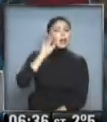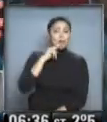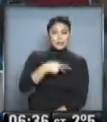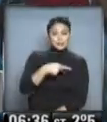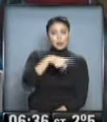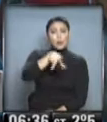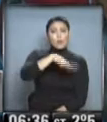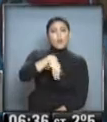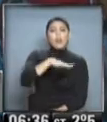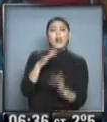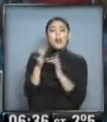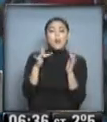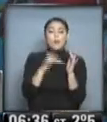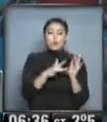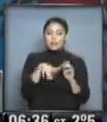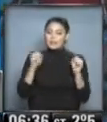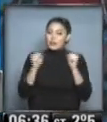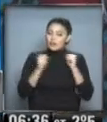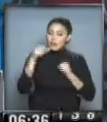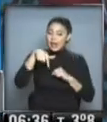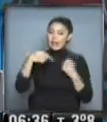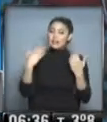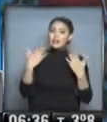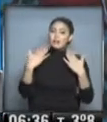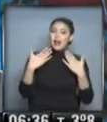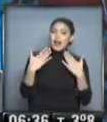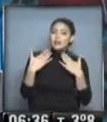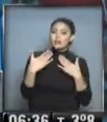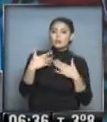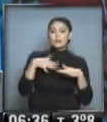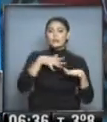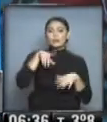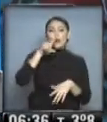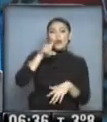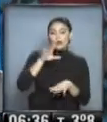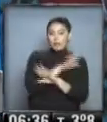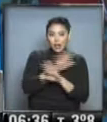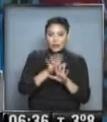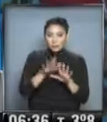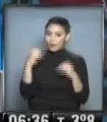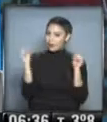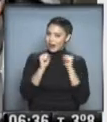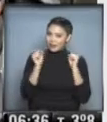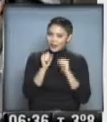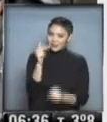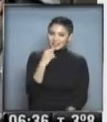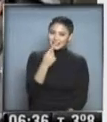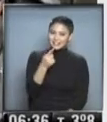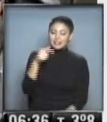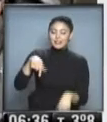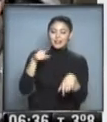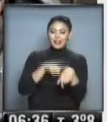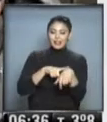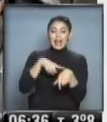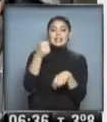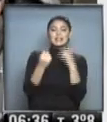Luján. ¡Ay, hace frío, mi amor! La temperatura ahí cerca del 2 graditos y nada más. ¡Hace frío! 36 minutos pasan